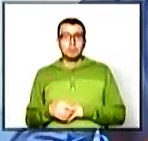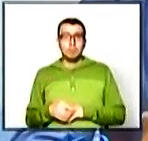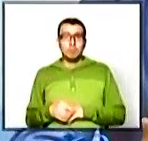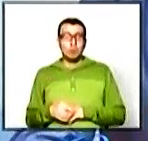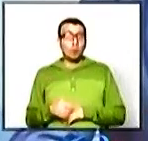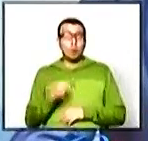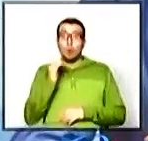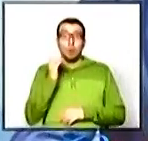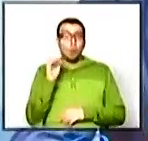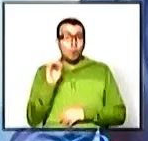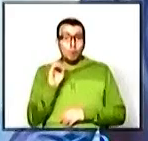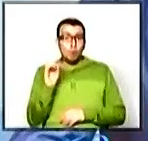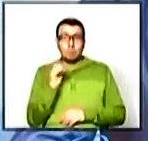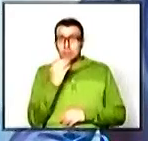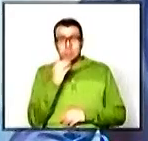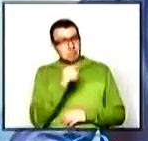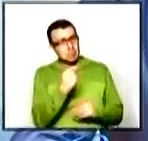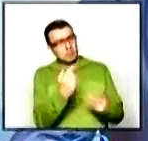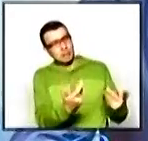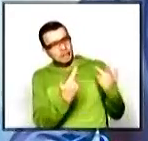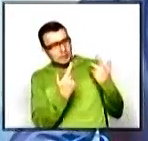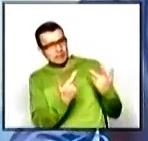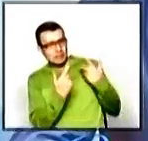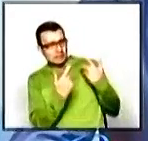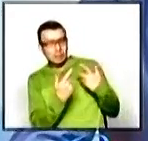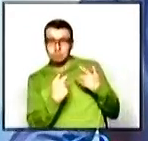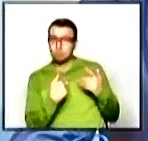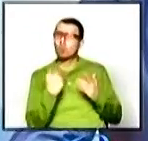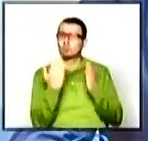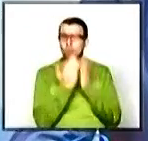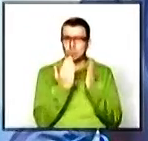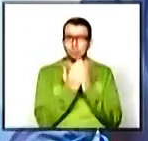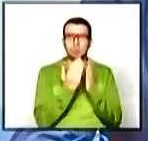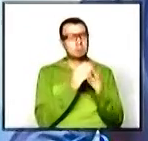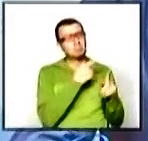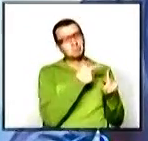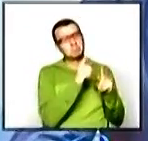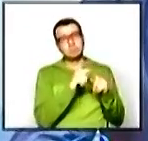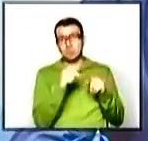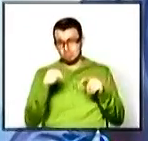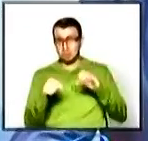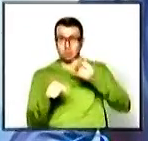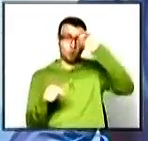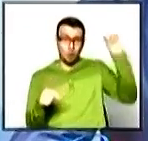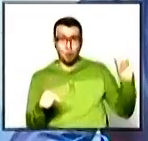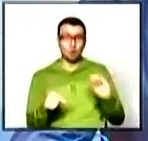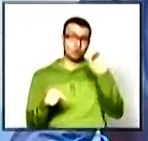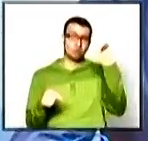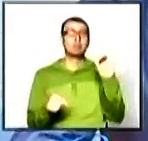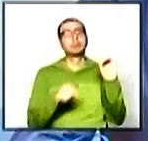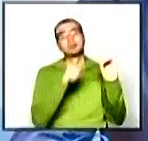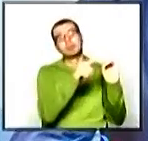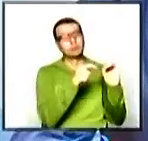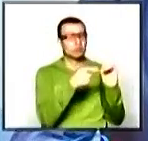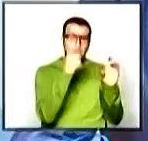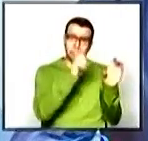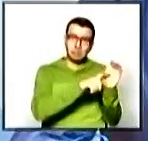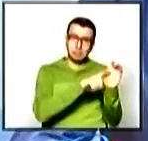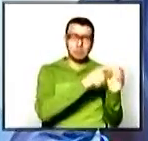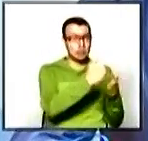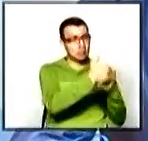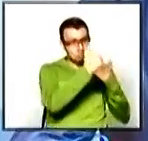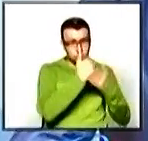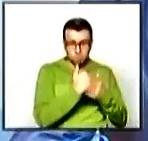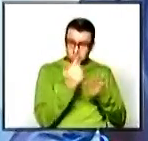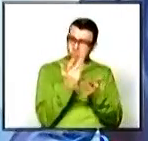que el proceso educativo y el currículo nuestro occidental no incluya este tipo de ayudas